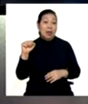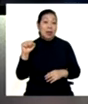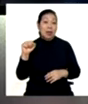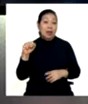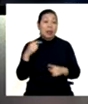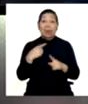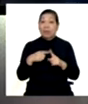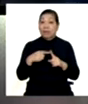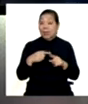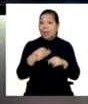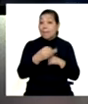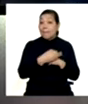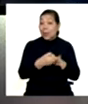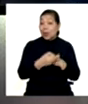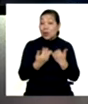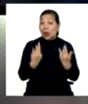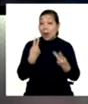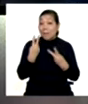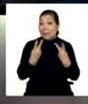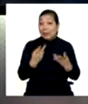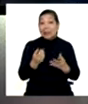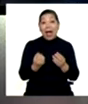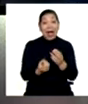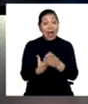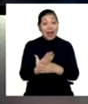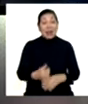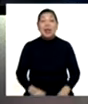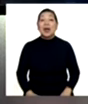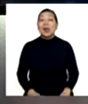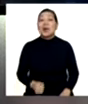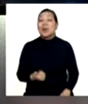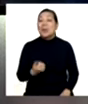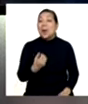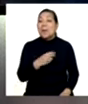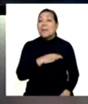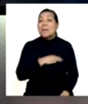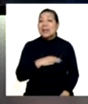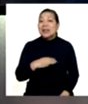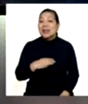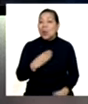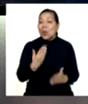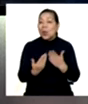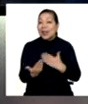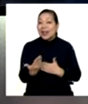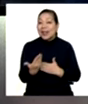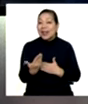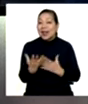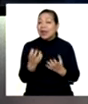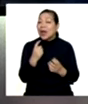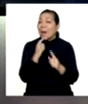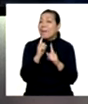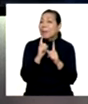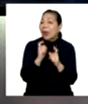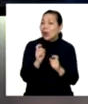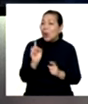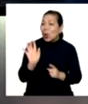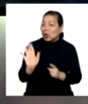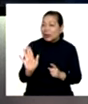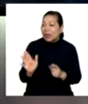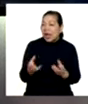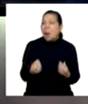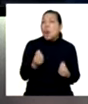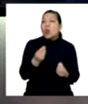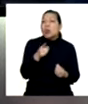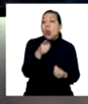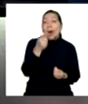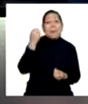las diversas regiones y ahora va a visitar Arequipa. ¿Cómo está, ministro? Muy buenos días, quisiéramos que nos cuente el